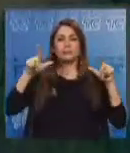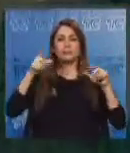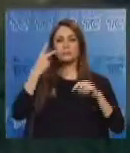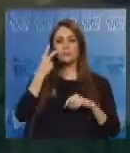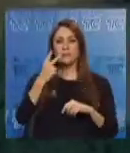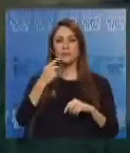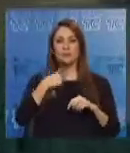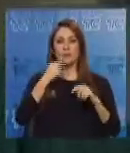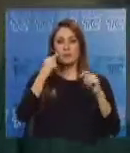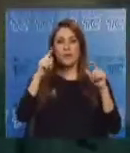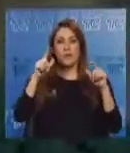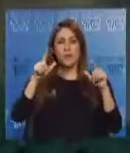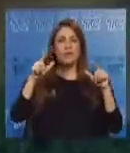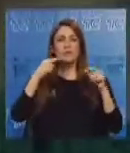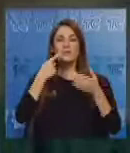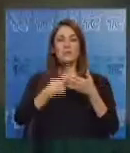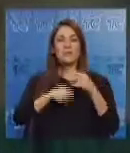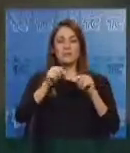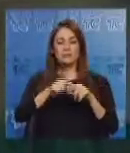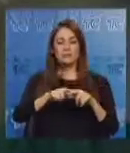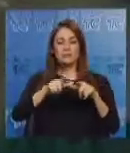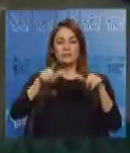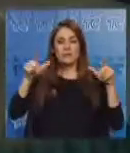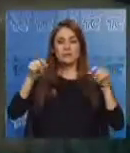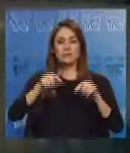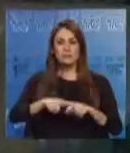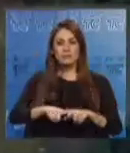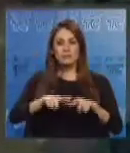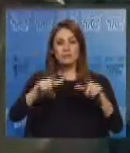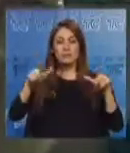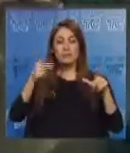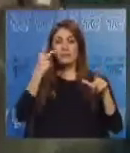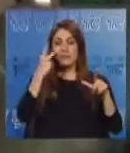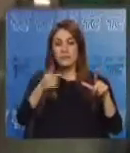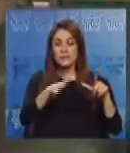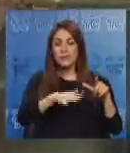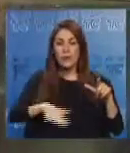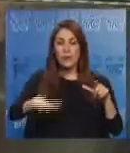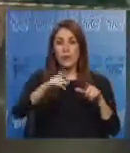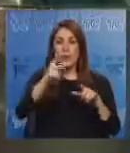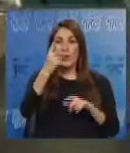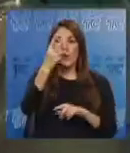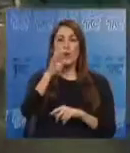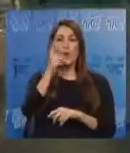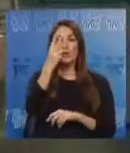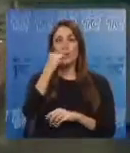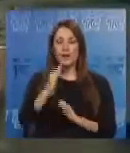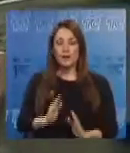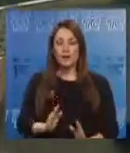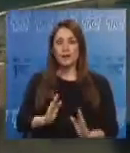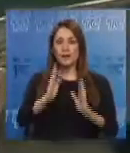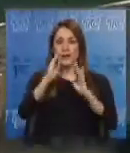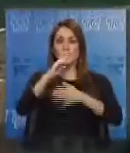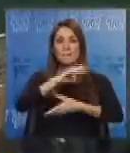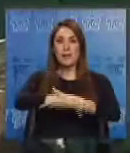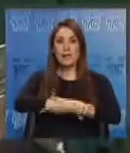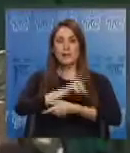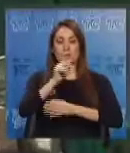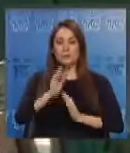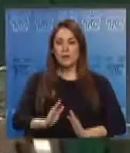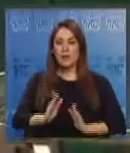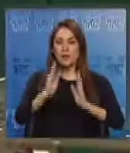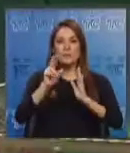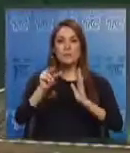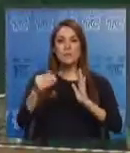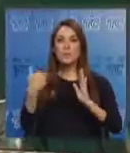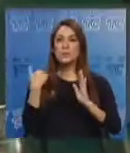Nos desplazamos por la calle García Moreno que conduce a la playa y vemos que el hotel que se ubicaba en la esquina donde empieza el malecón ya no se encuentra.